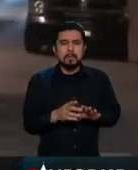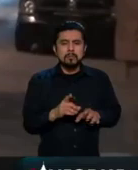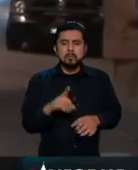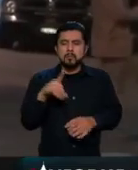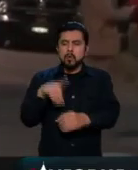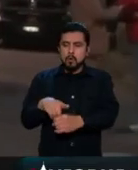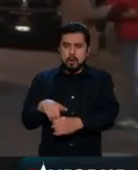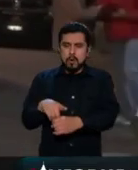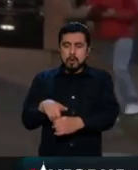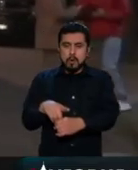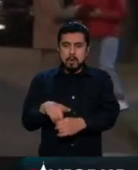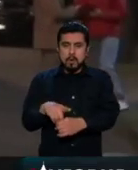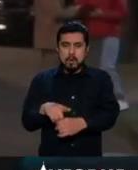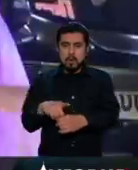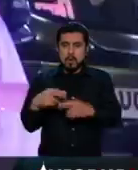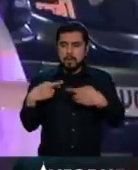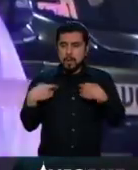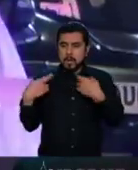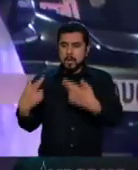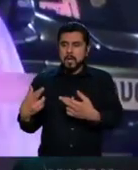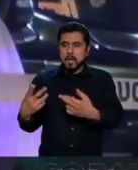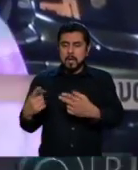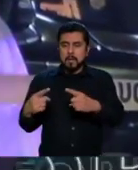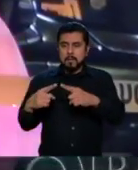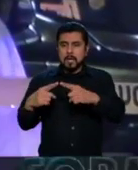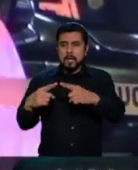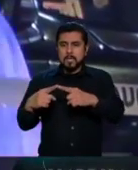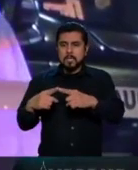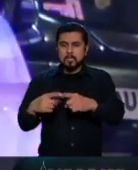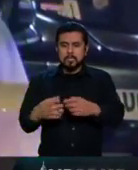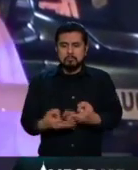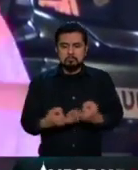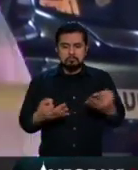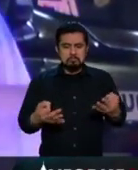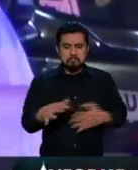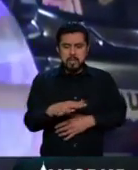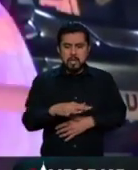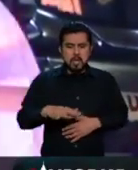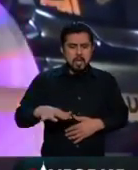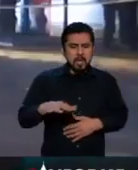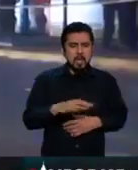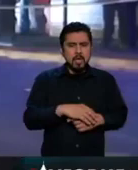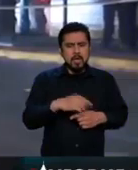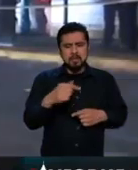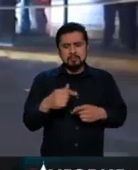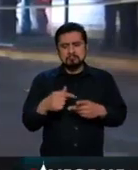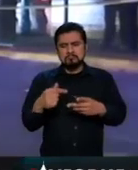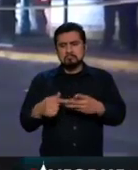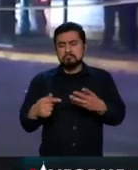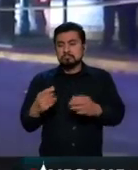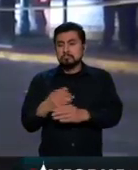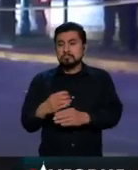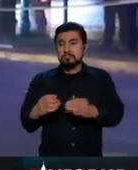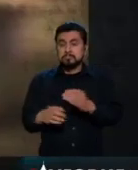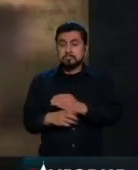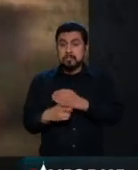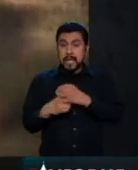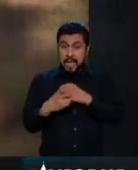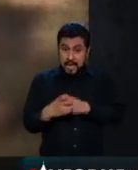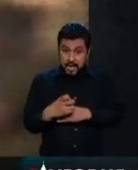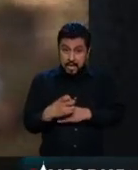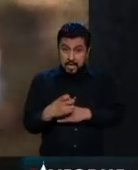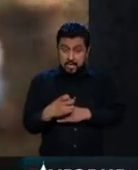donaba o dona a la Iglesia terrenos y una serie de prerrogativas. Es decir, esta relación delictuosa está